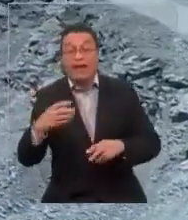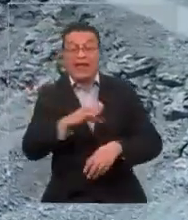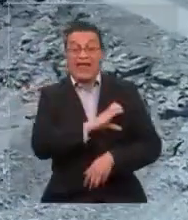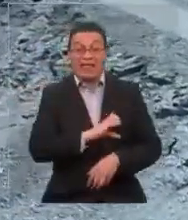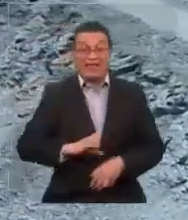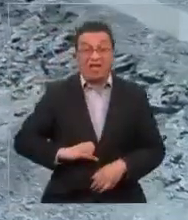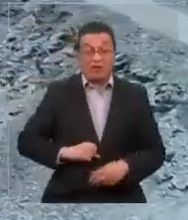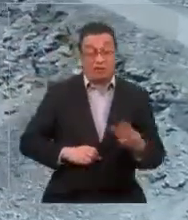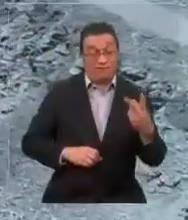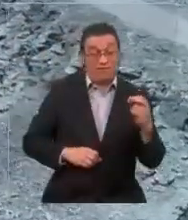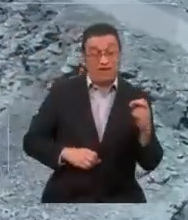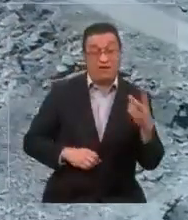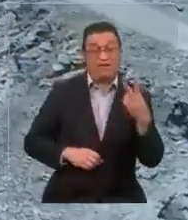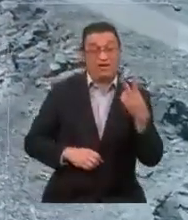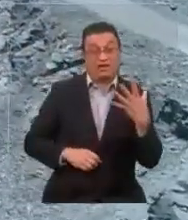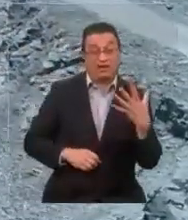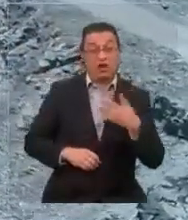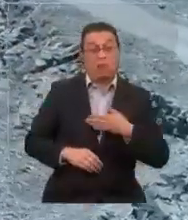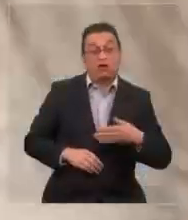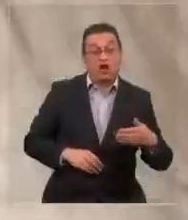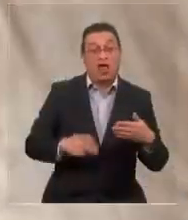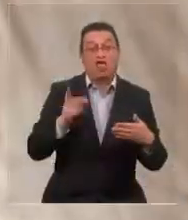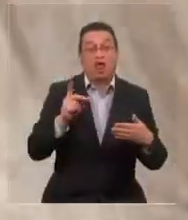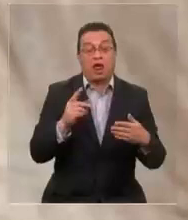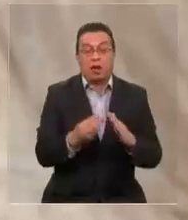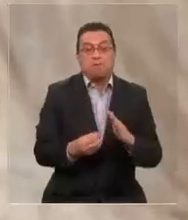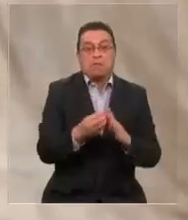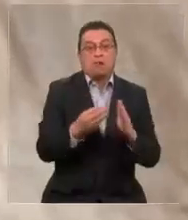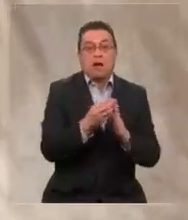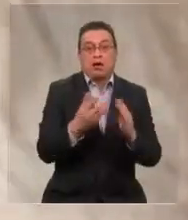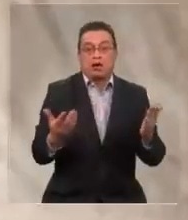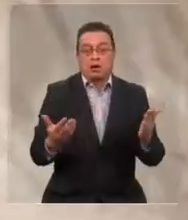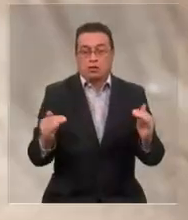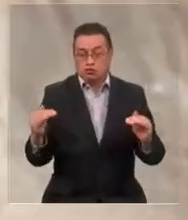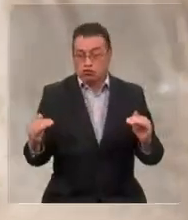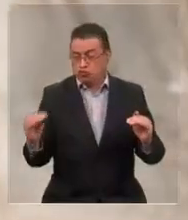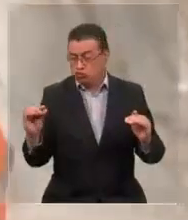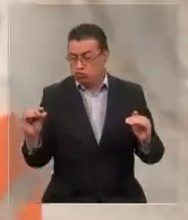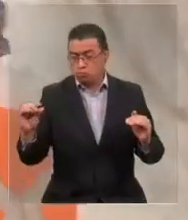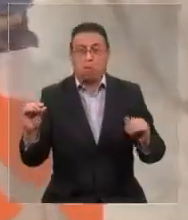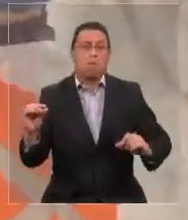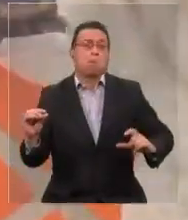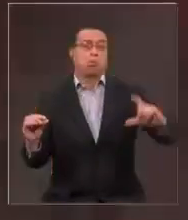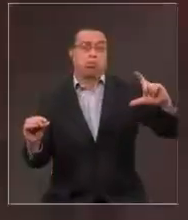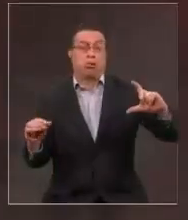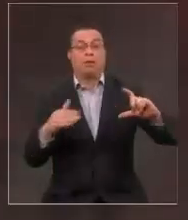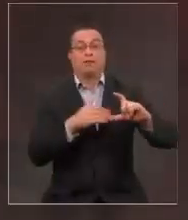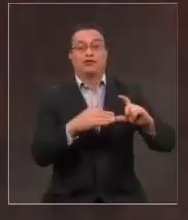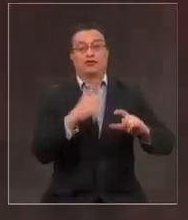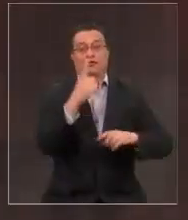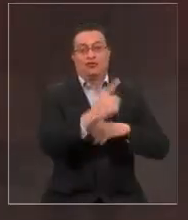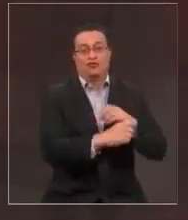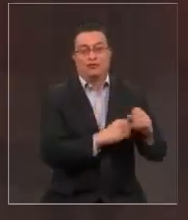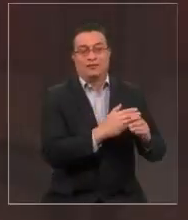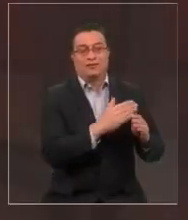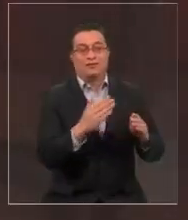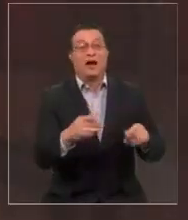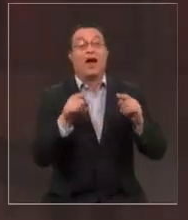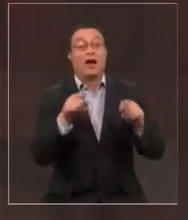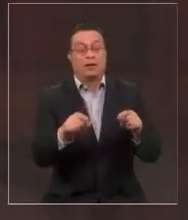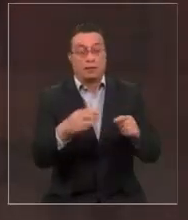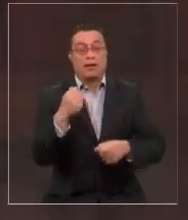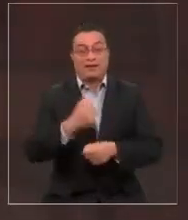entre 20 y 25 millones de dólares adicionales información que conoce el país incluyendo por supuesto también a los